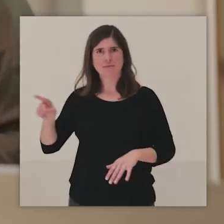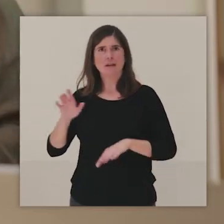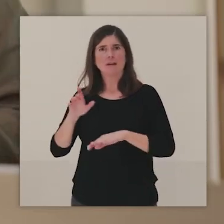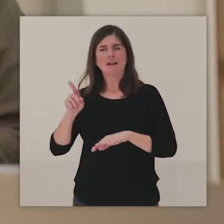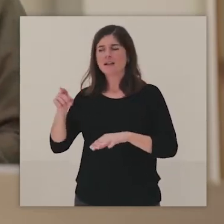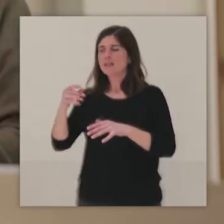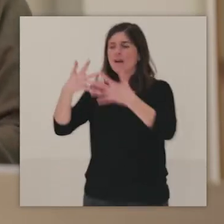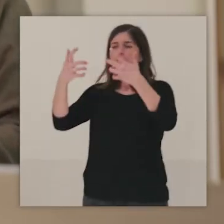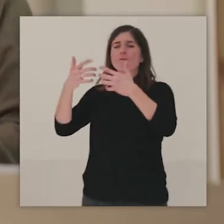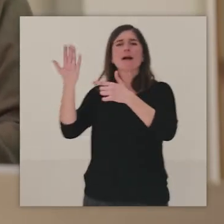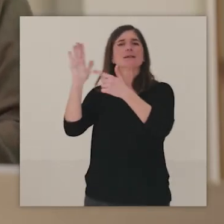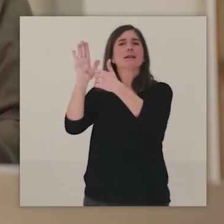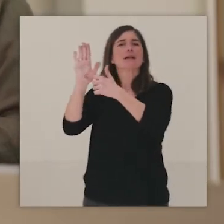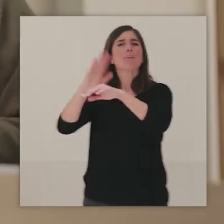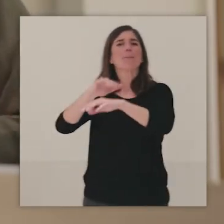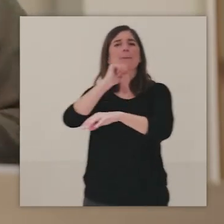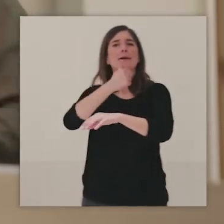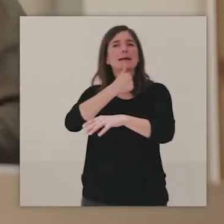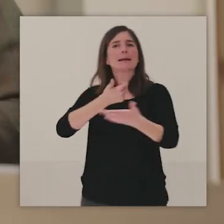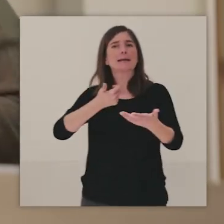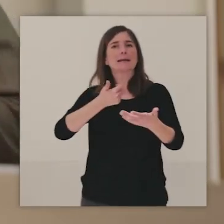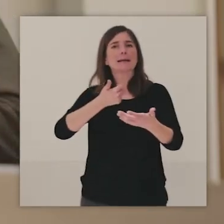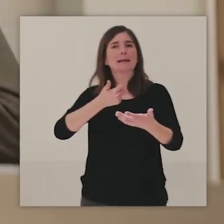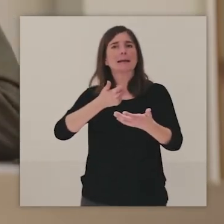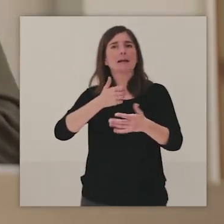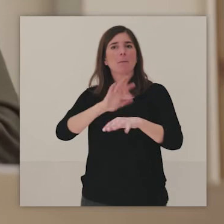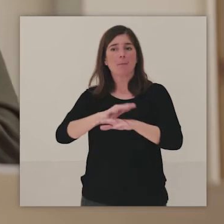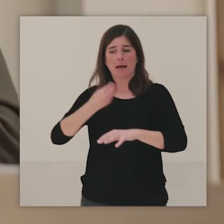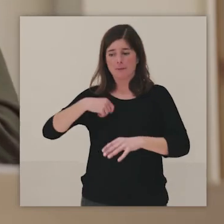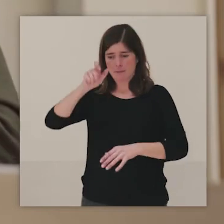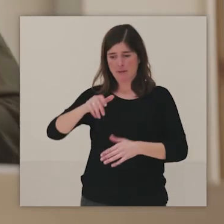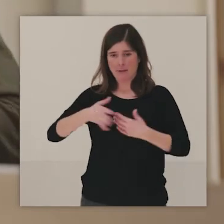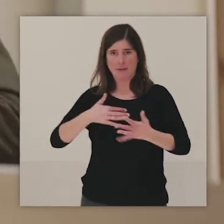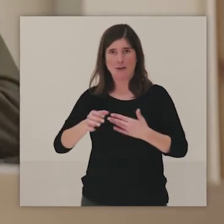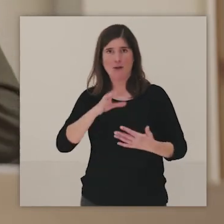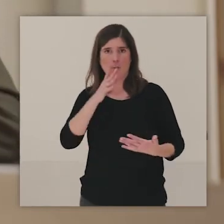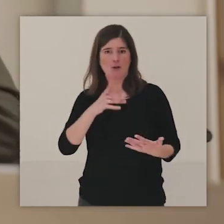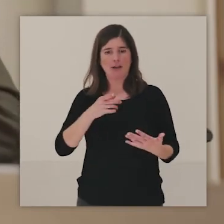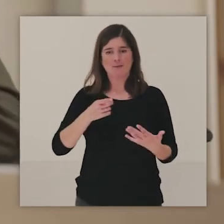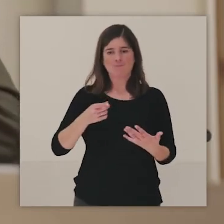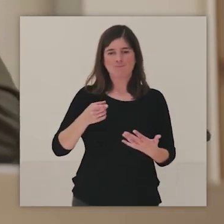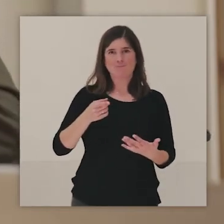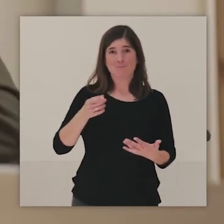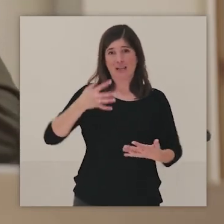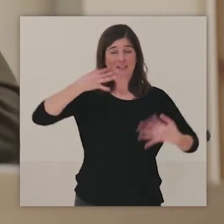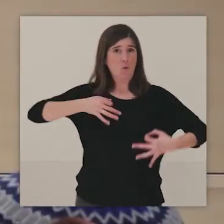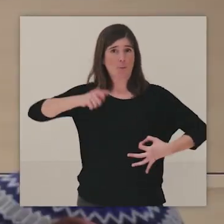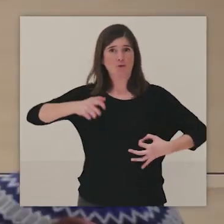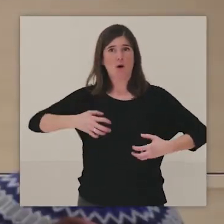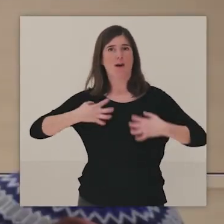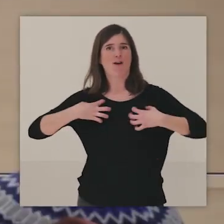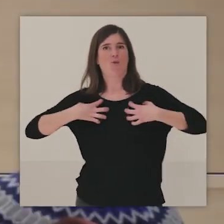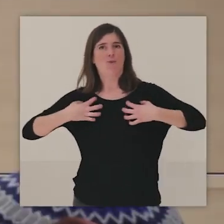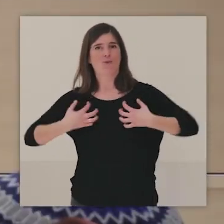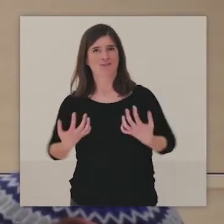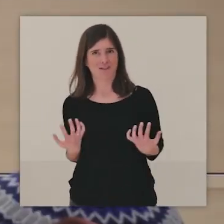posiblemente a sí mismo. Porque en la producción de texto nos encanta leernos. Somos muy egocéntricos. Y